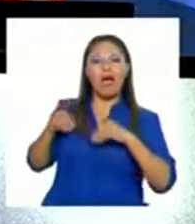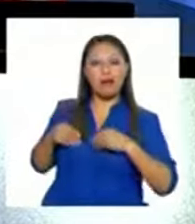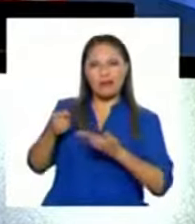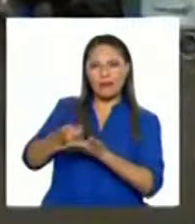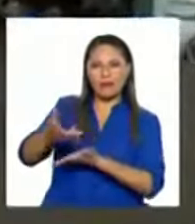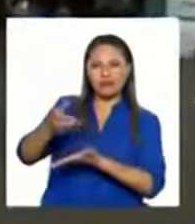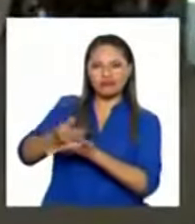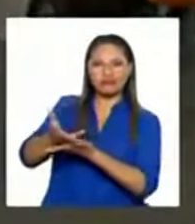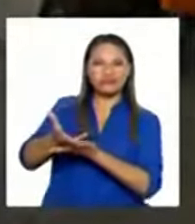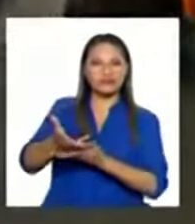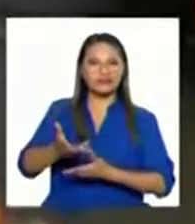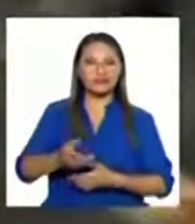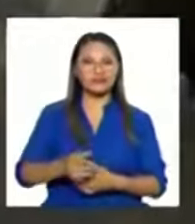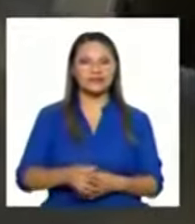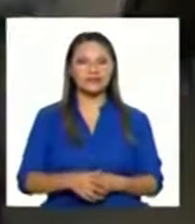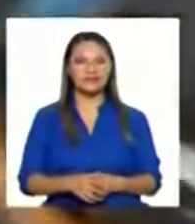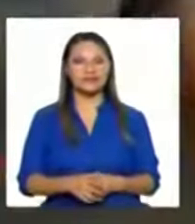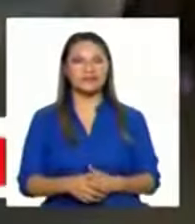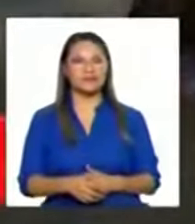Veamos.